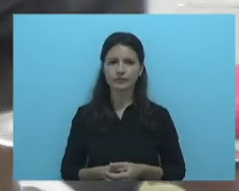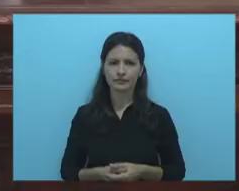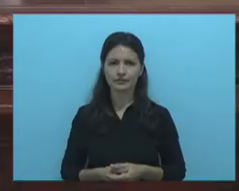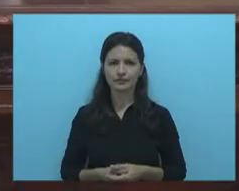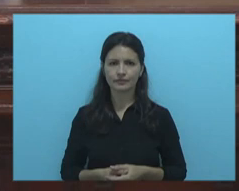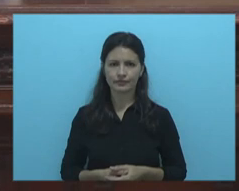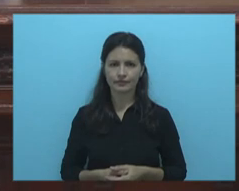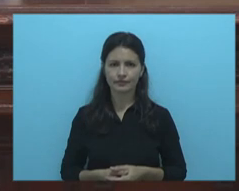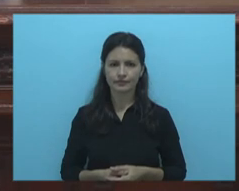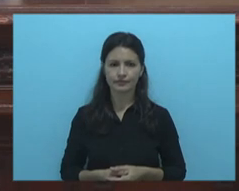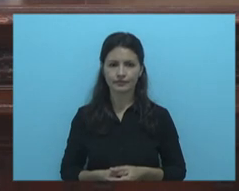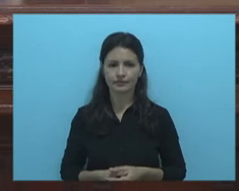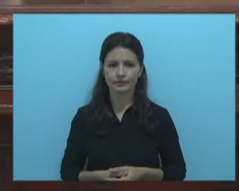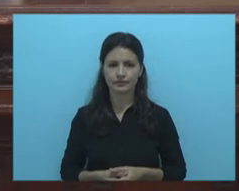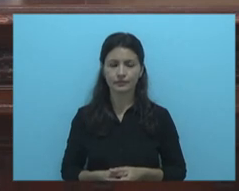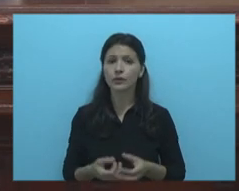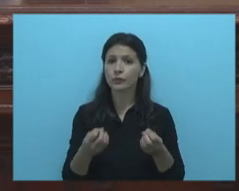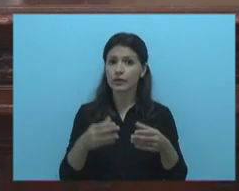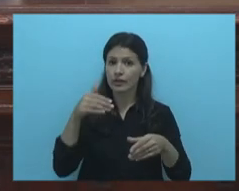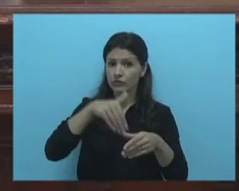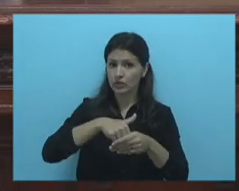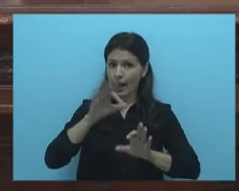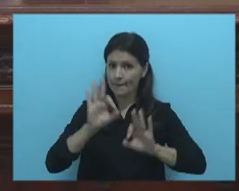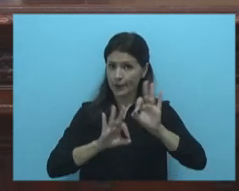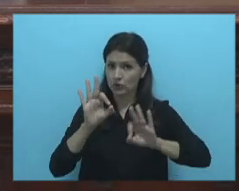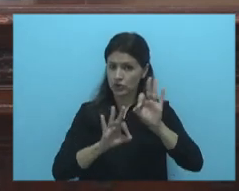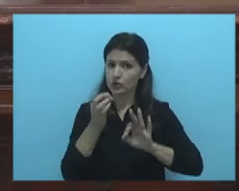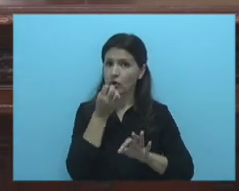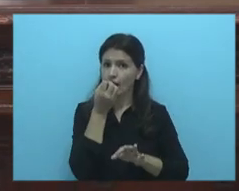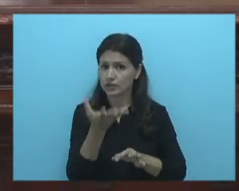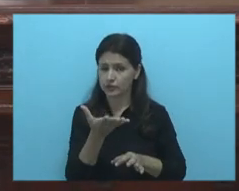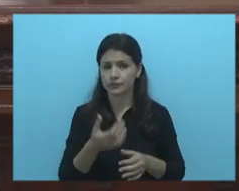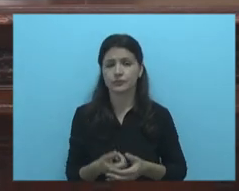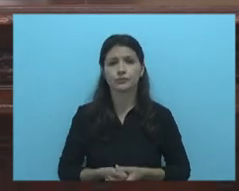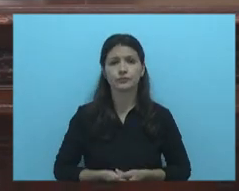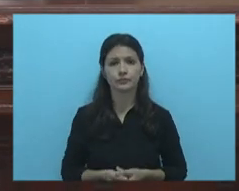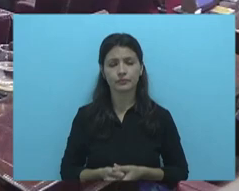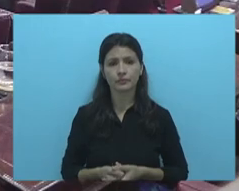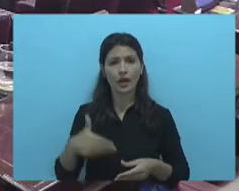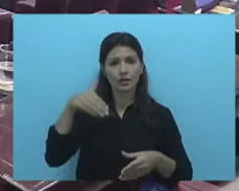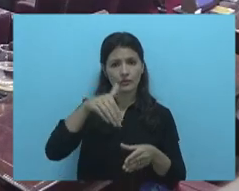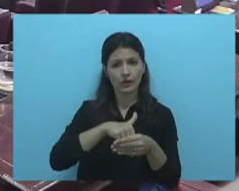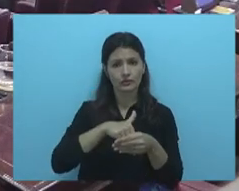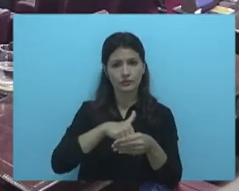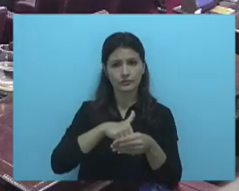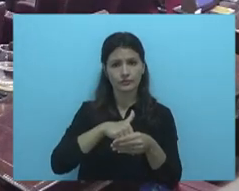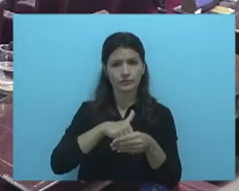diputado. Bien, voy a poner ahora a consideración el proyecto de declaración a votación.